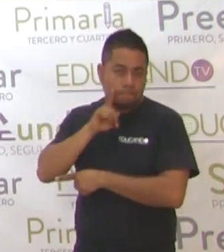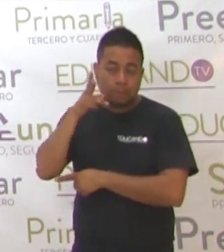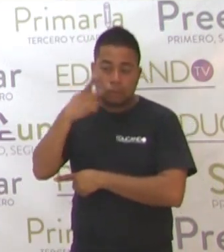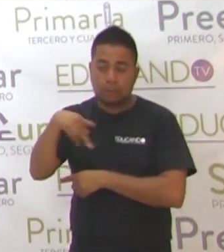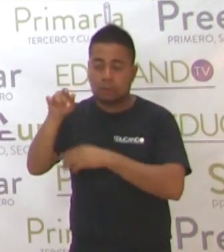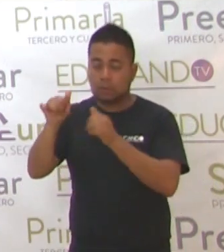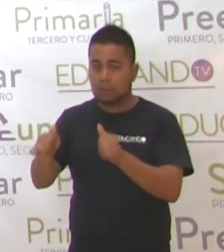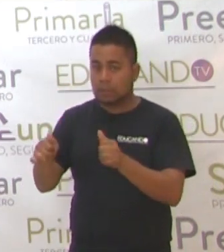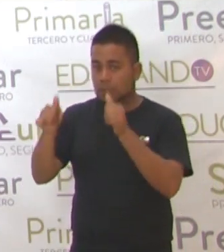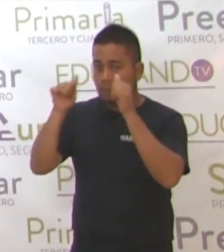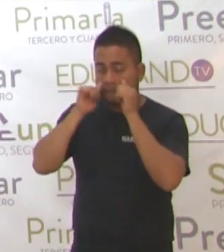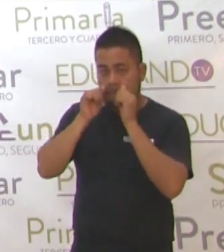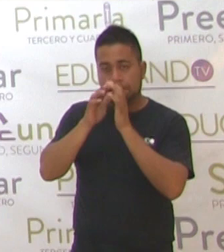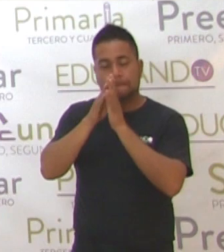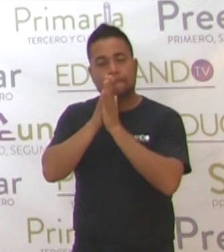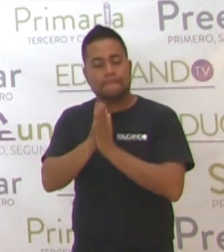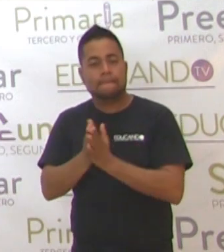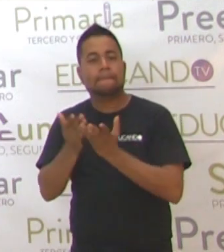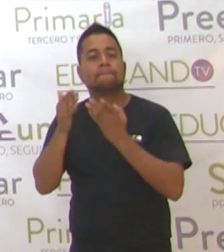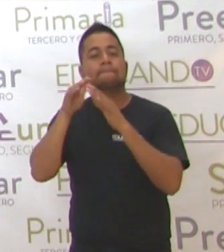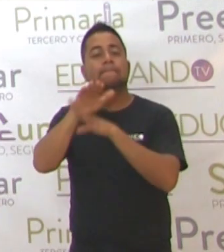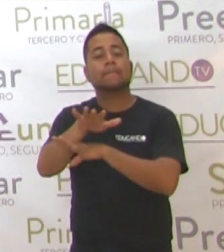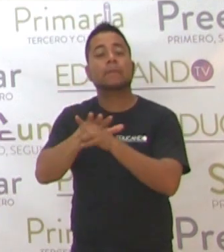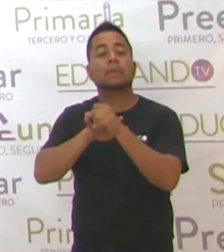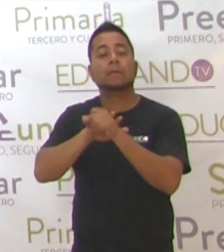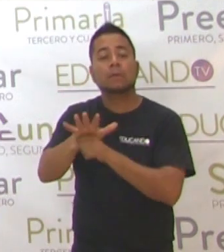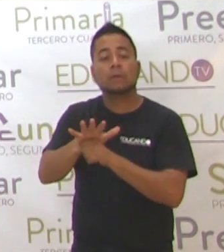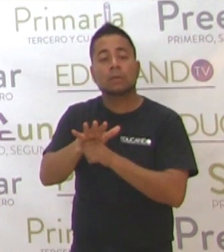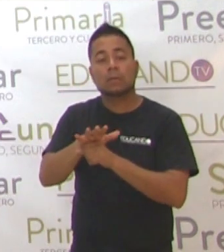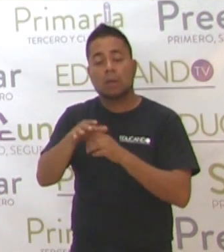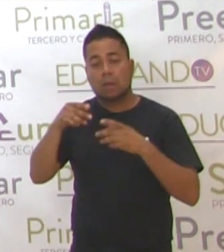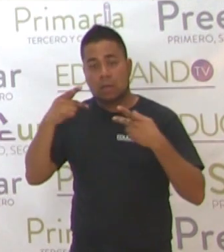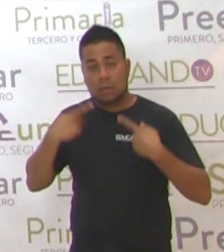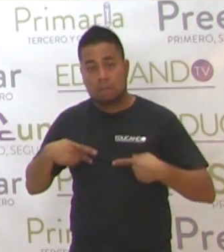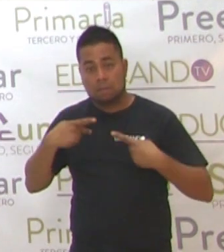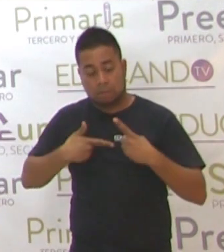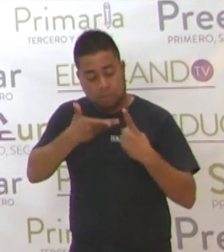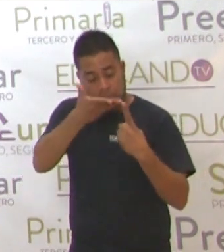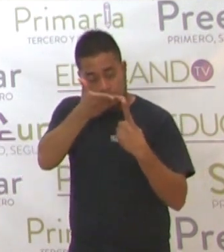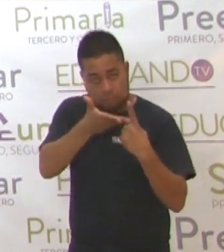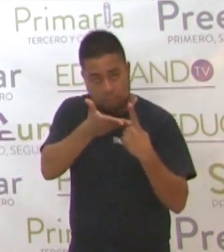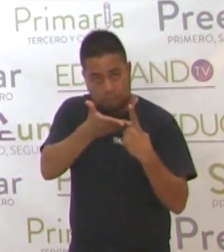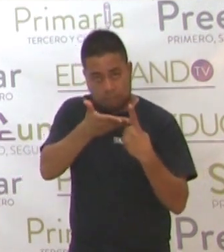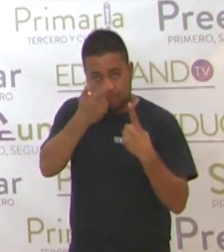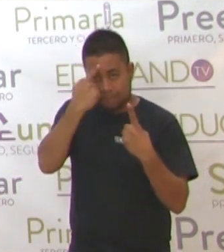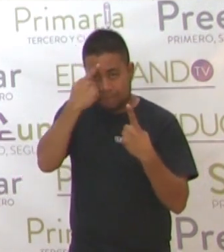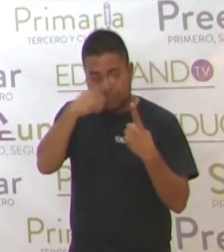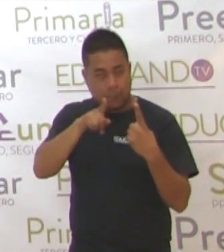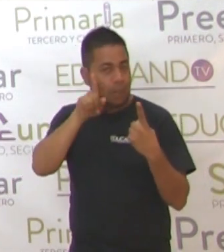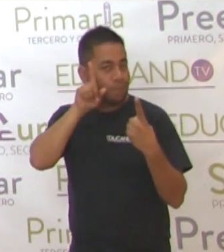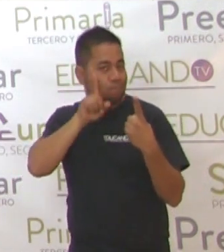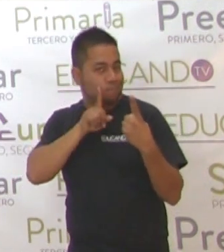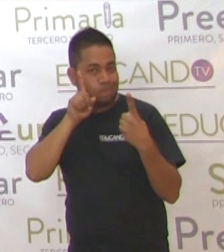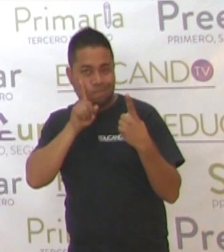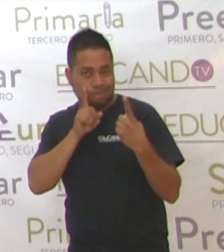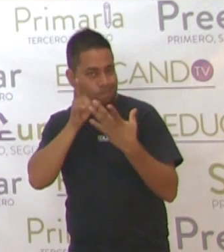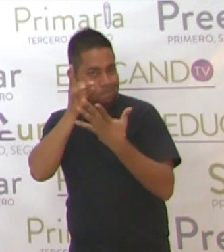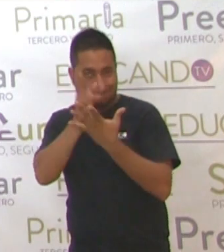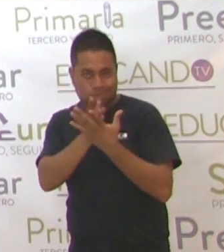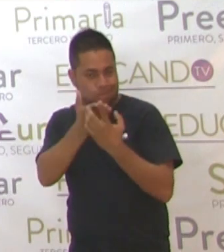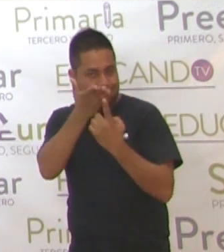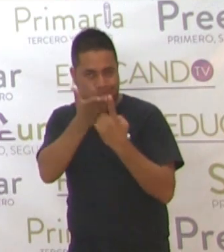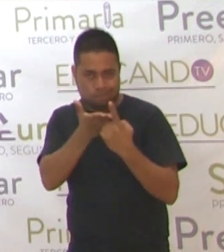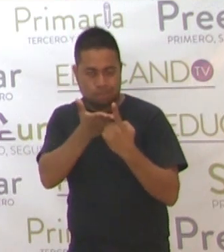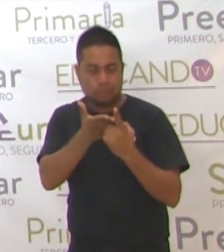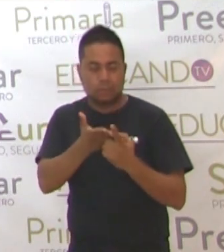atención refiriéndose a lo que es el sujeto en género femenino mucha